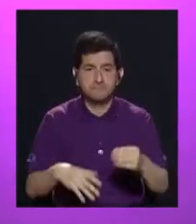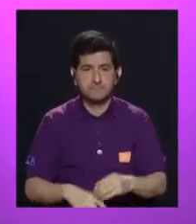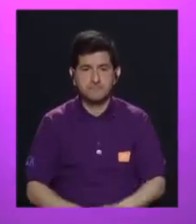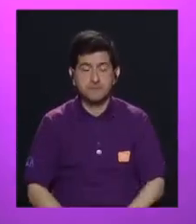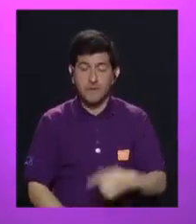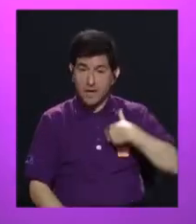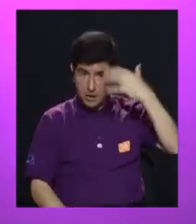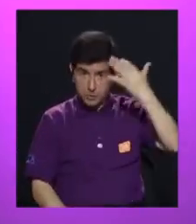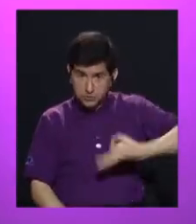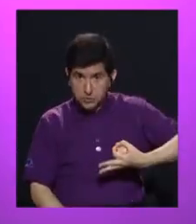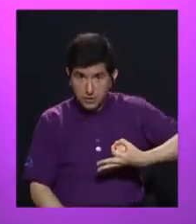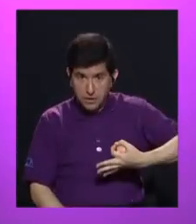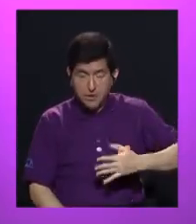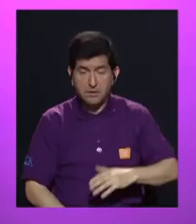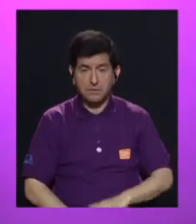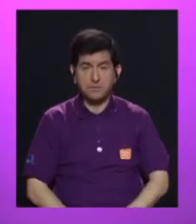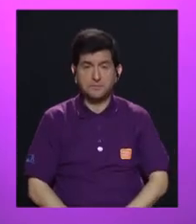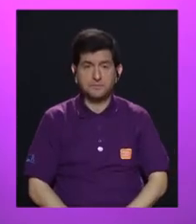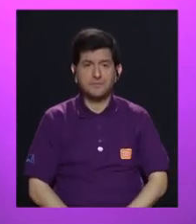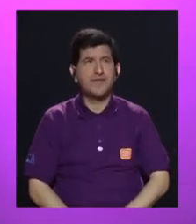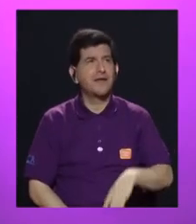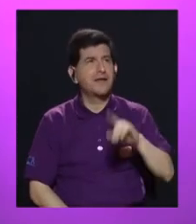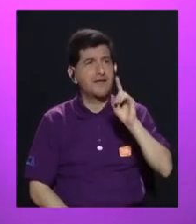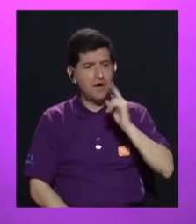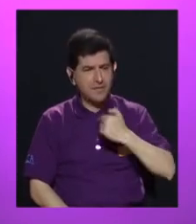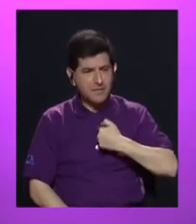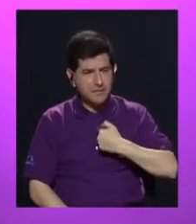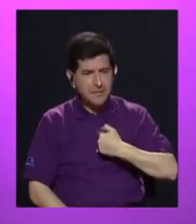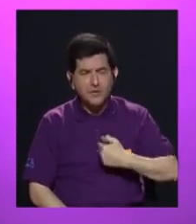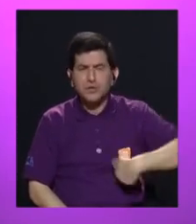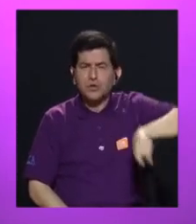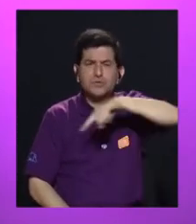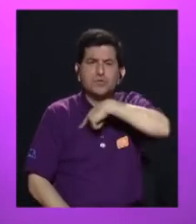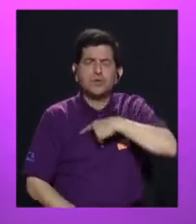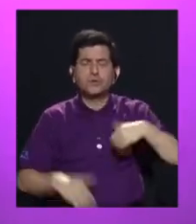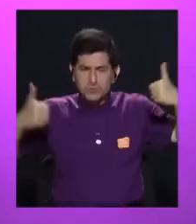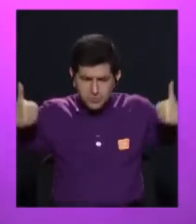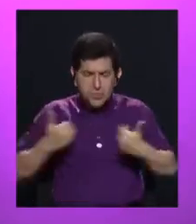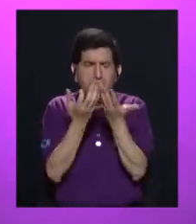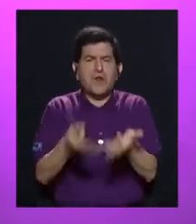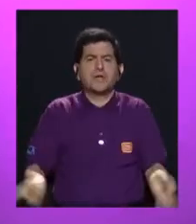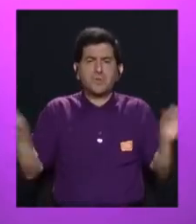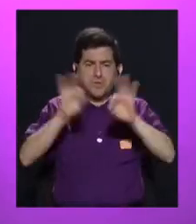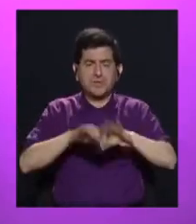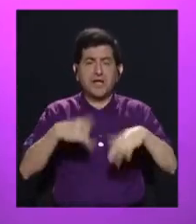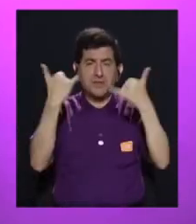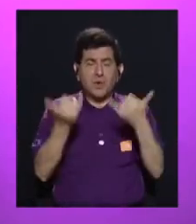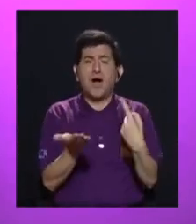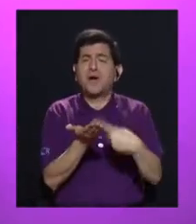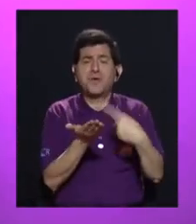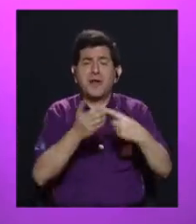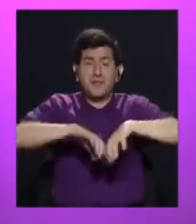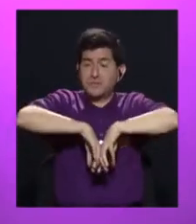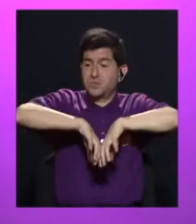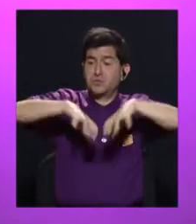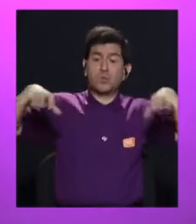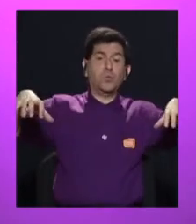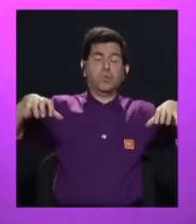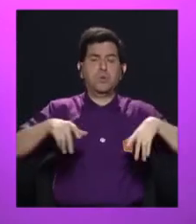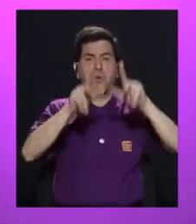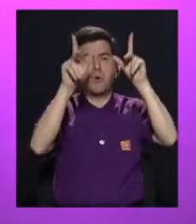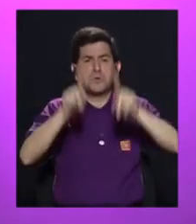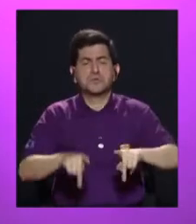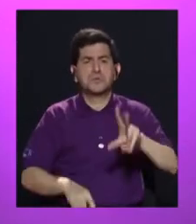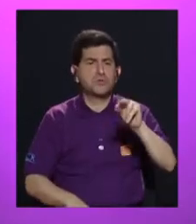sentido yo creo que este tenemos un gran reto como país y es que se ha polarizado la discusión como si algunas personas